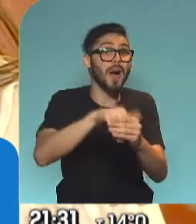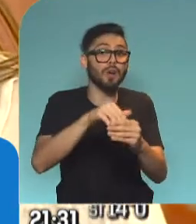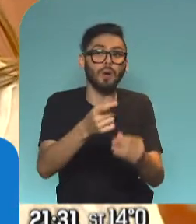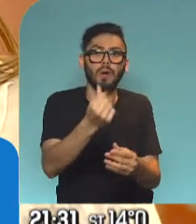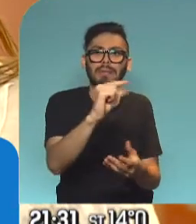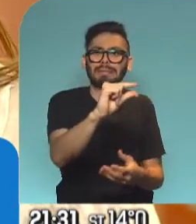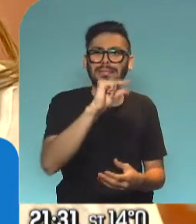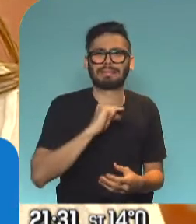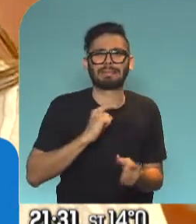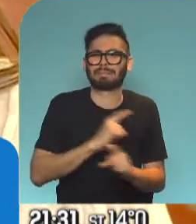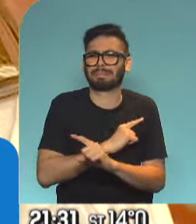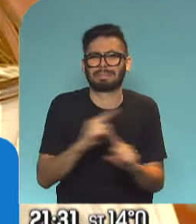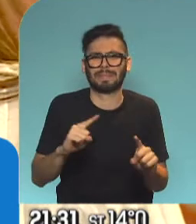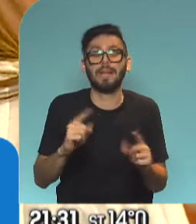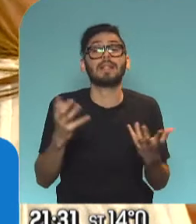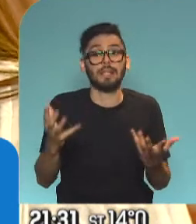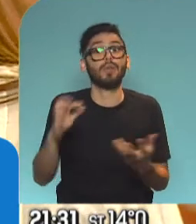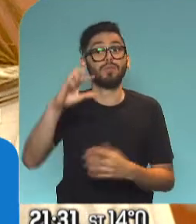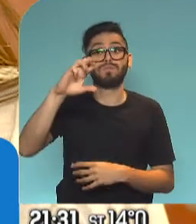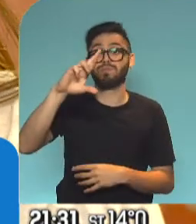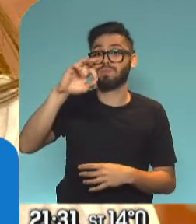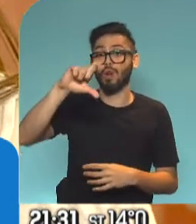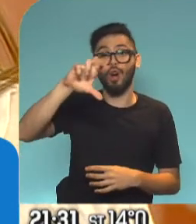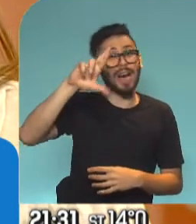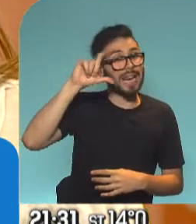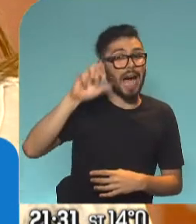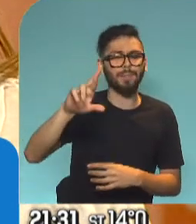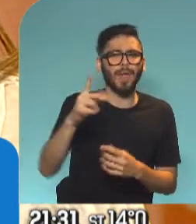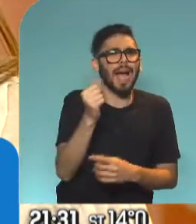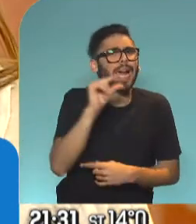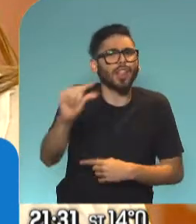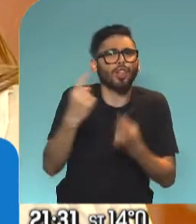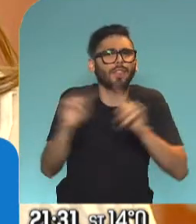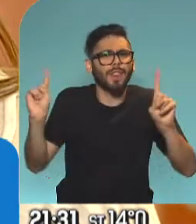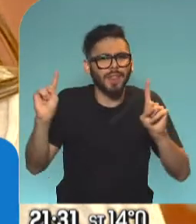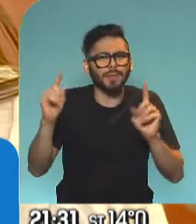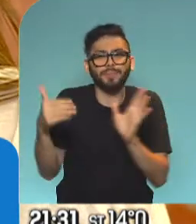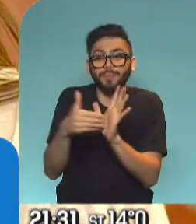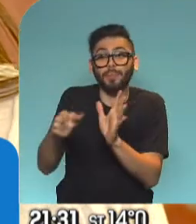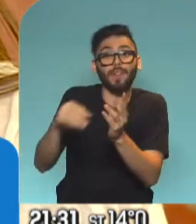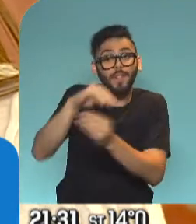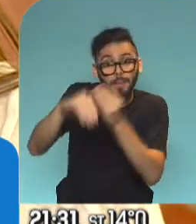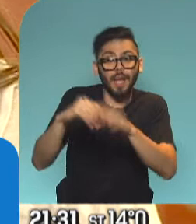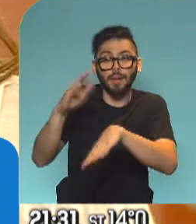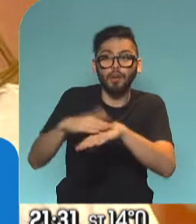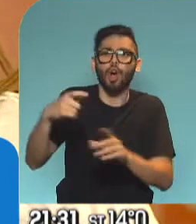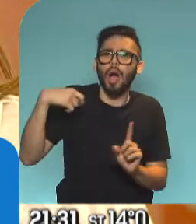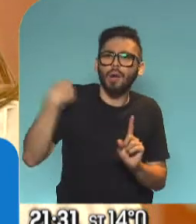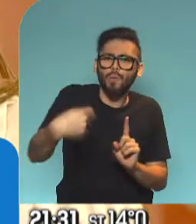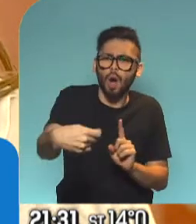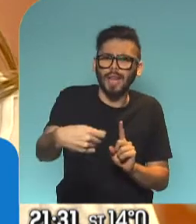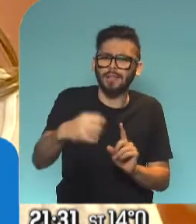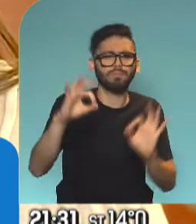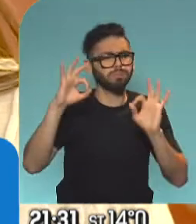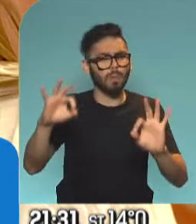la posibilidad de sacar un crédito. Bueno, el Procrear es un crédito distinto. Tiene que ver con la responsabilidad de las familias de devolver todas las cuotas, pero la